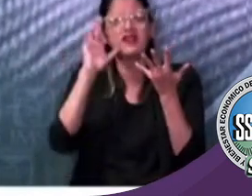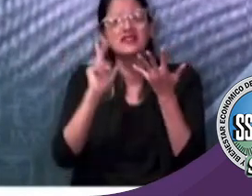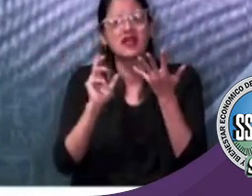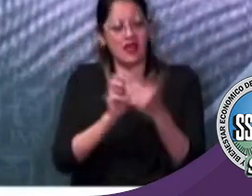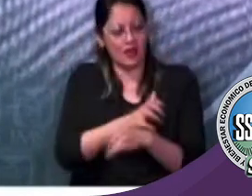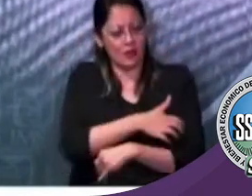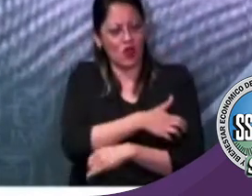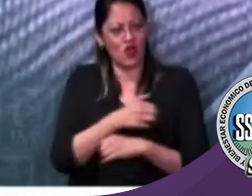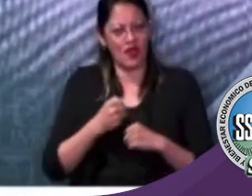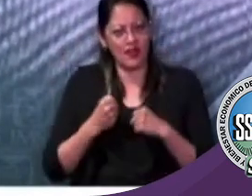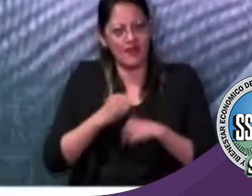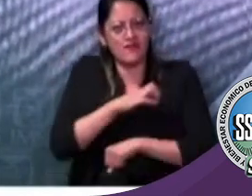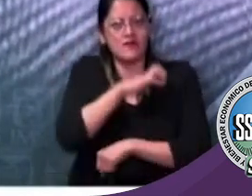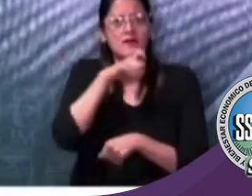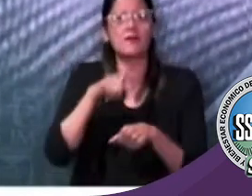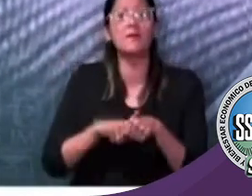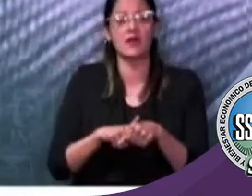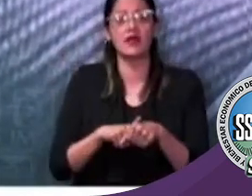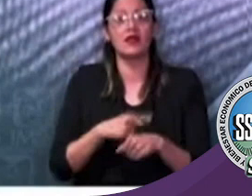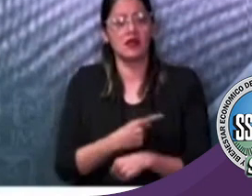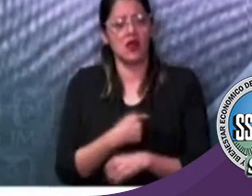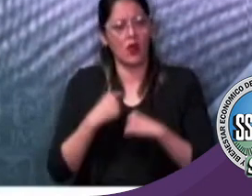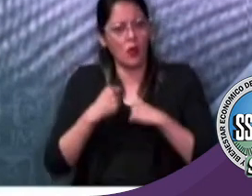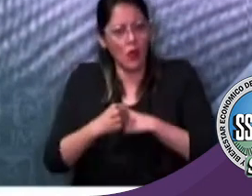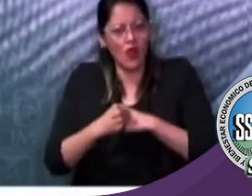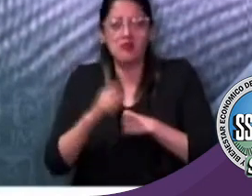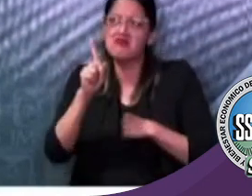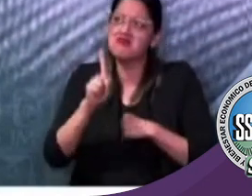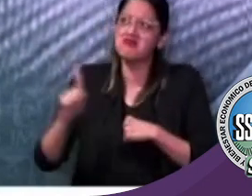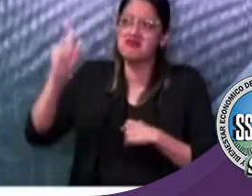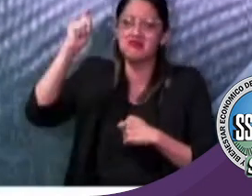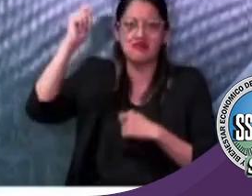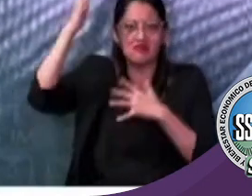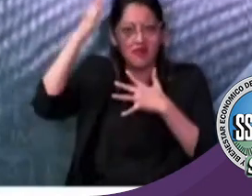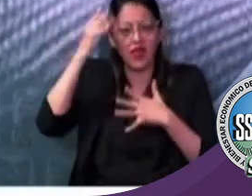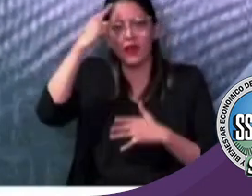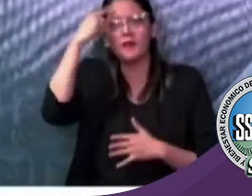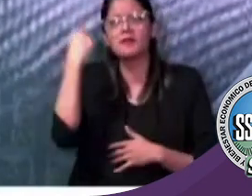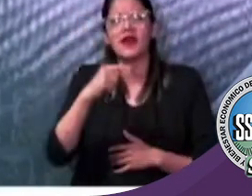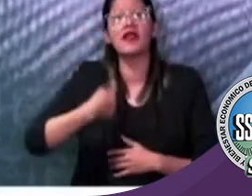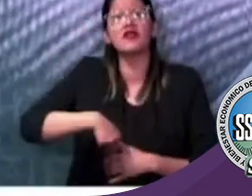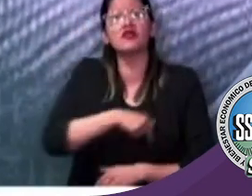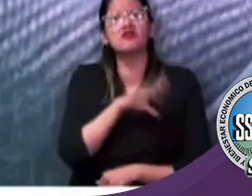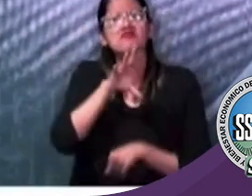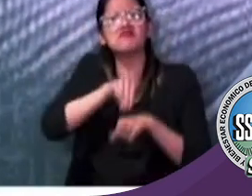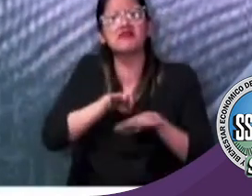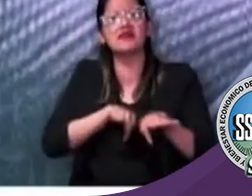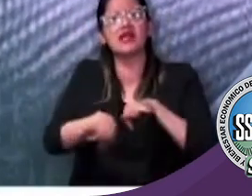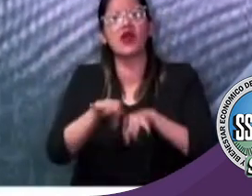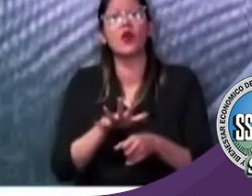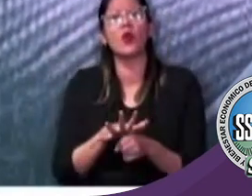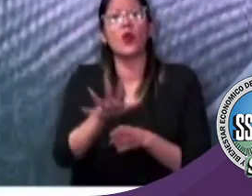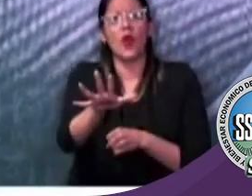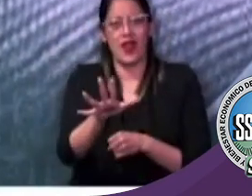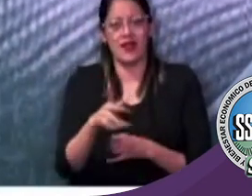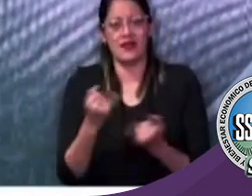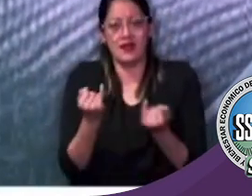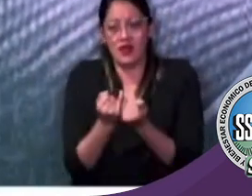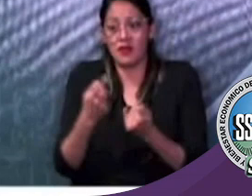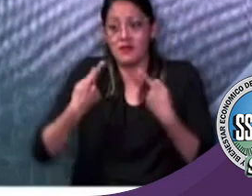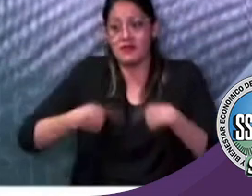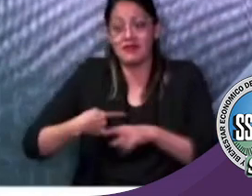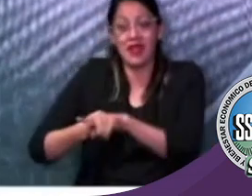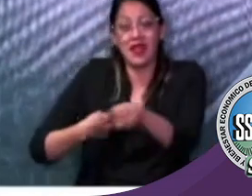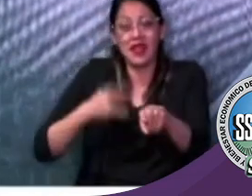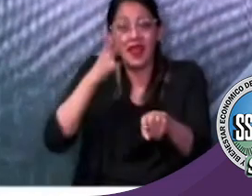especial, diría un poder divino que nos permite en muchas ocasiones arrancar de las garras de la